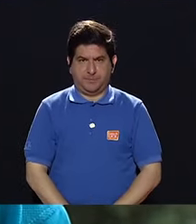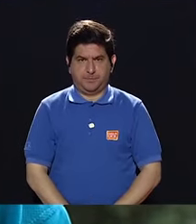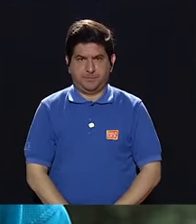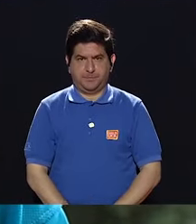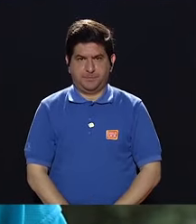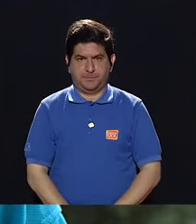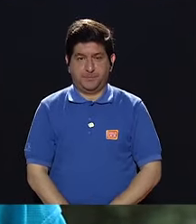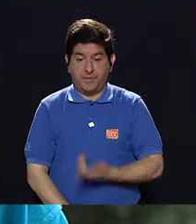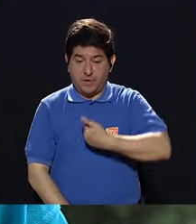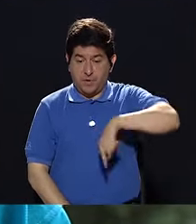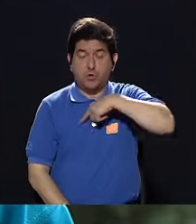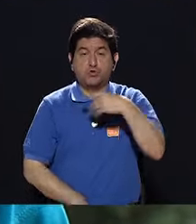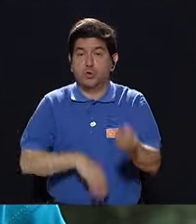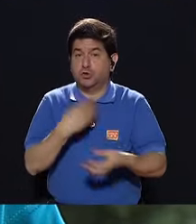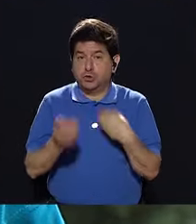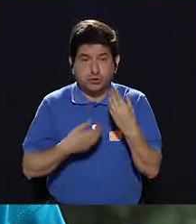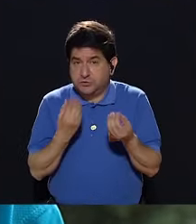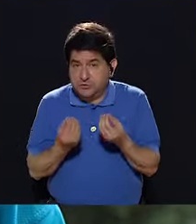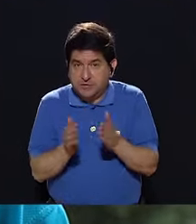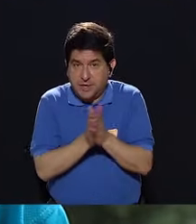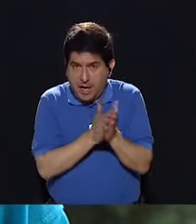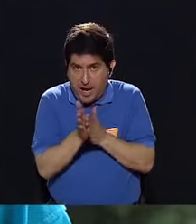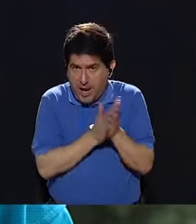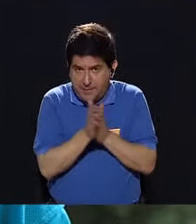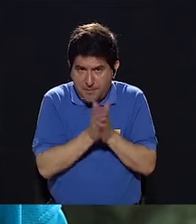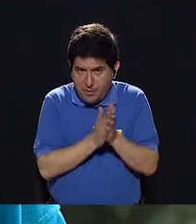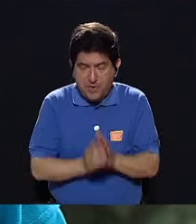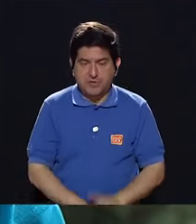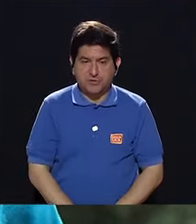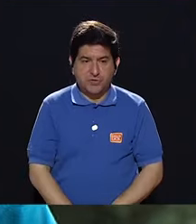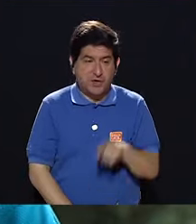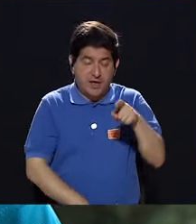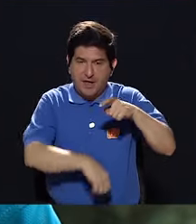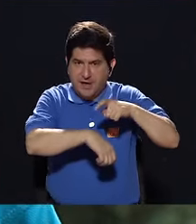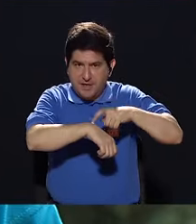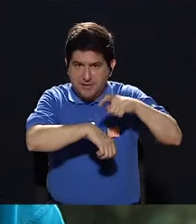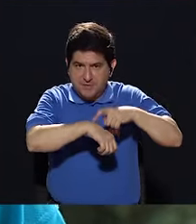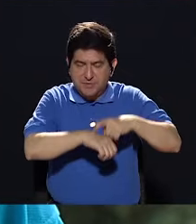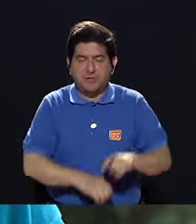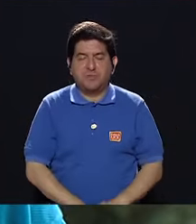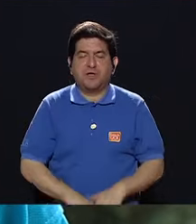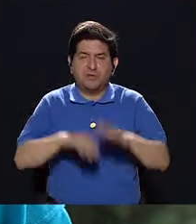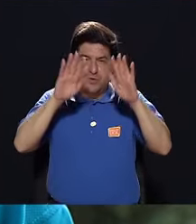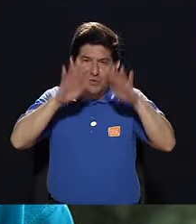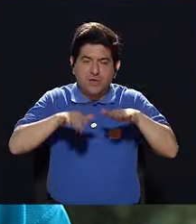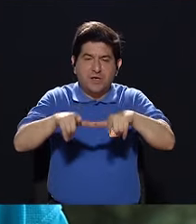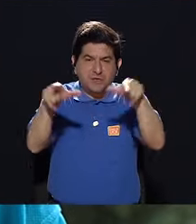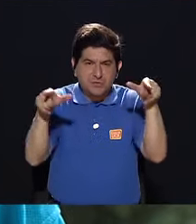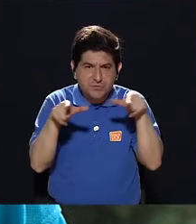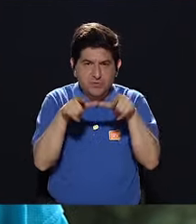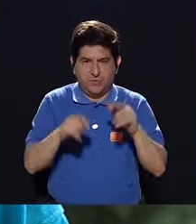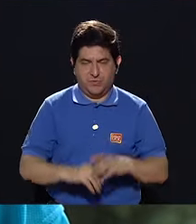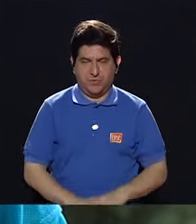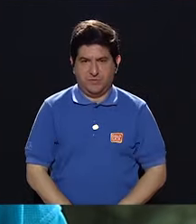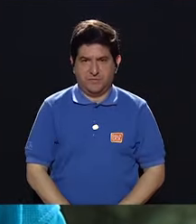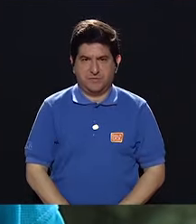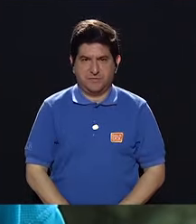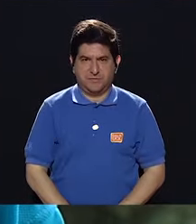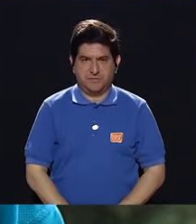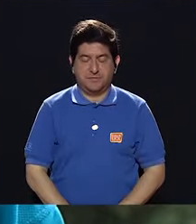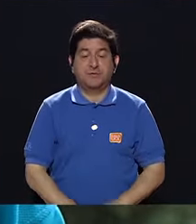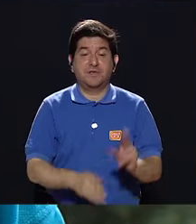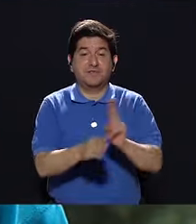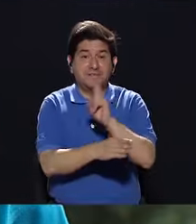cuenta. Entonces, lo que estamos haciendo es, aprovechando la estacionalidad que tiene esta zona, entonces lo que se hace